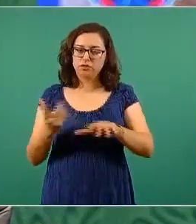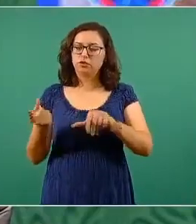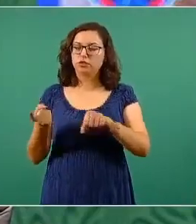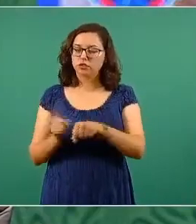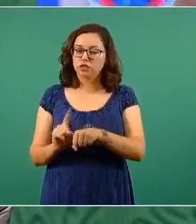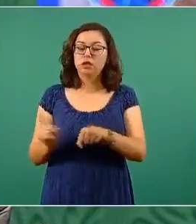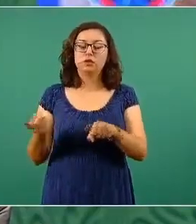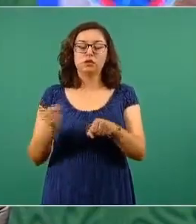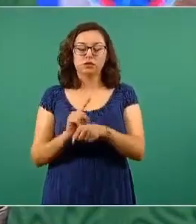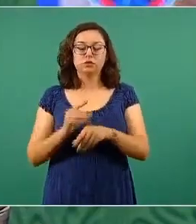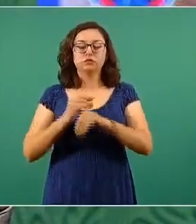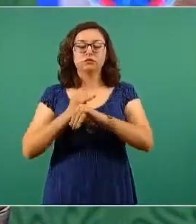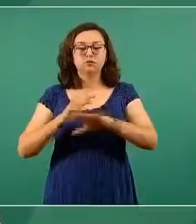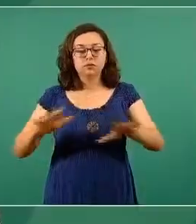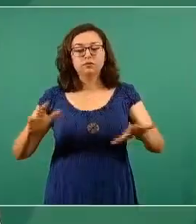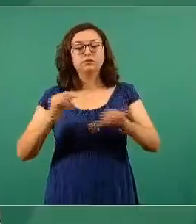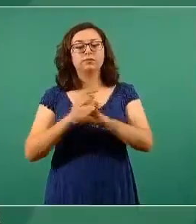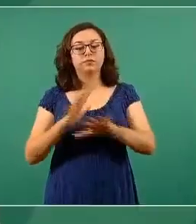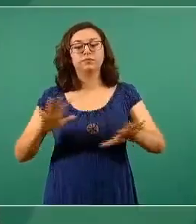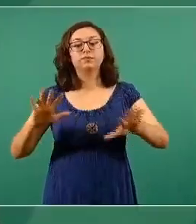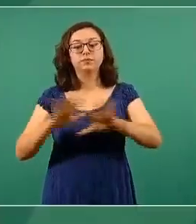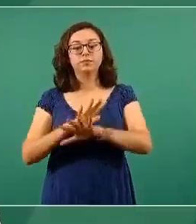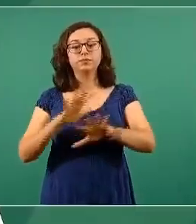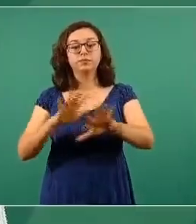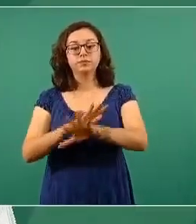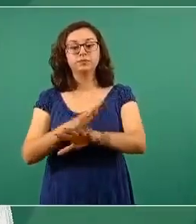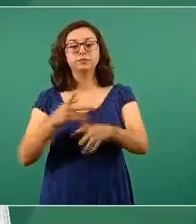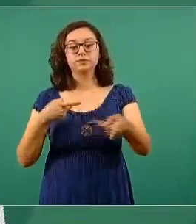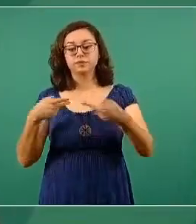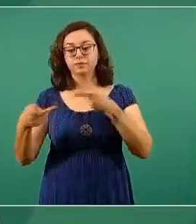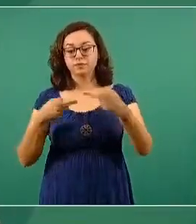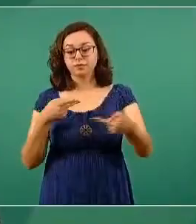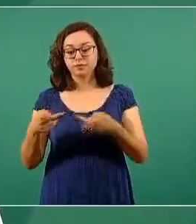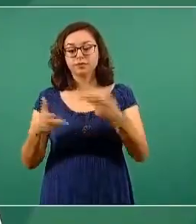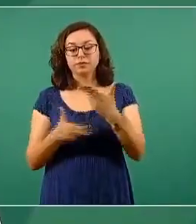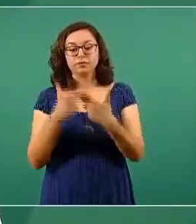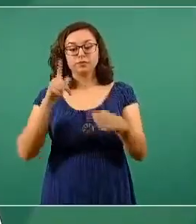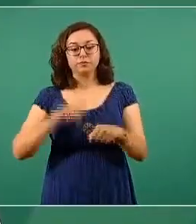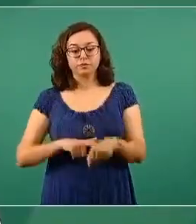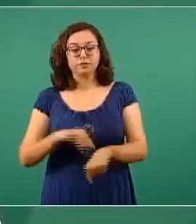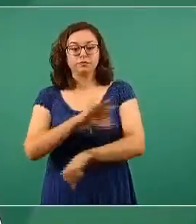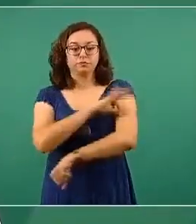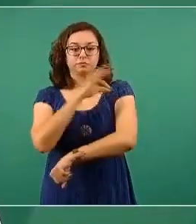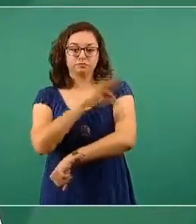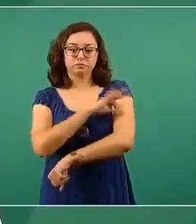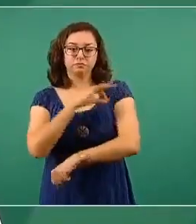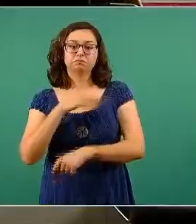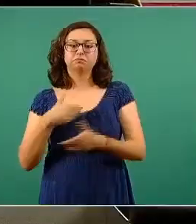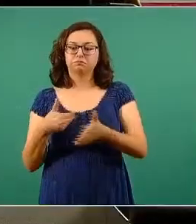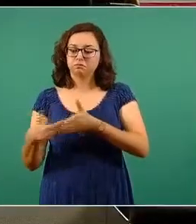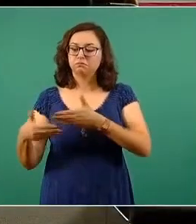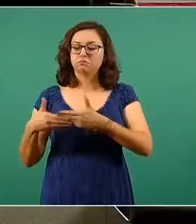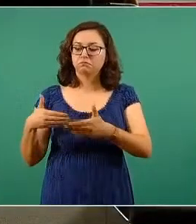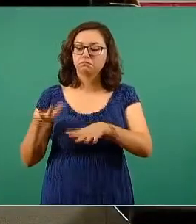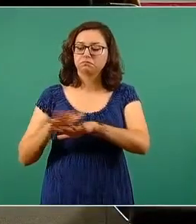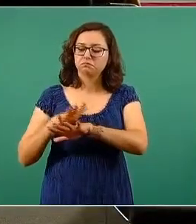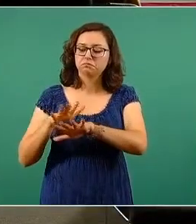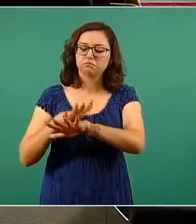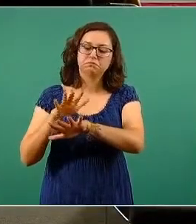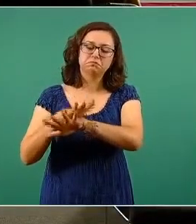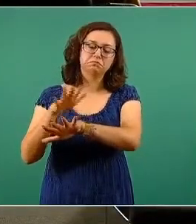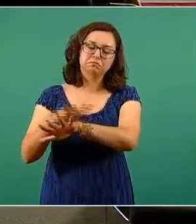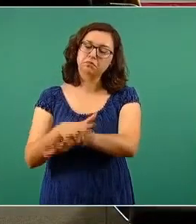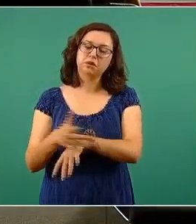con día, semana con semana, la Estrategia Nacional de Vacunación y la política nacional ha tenido actualizaciones y ha estado